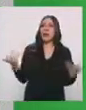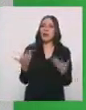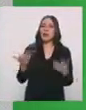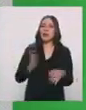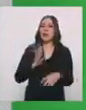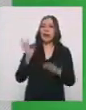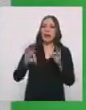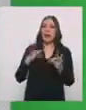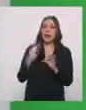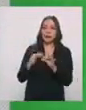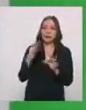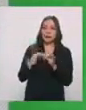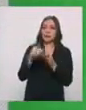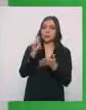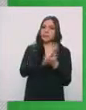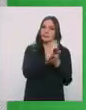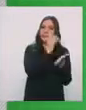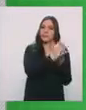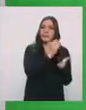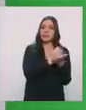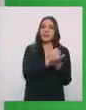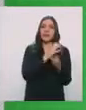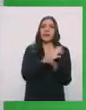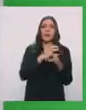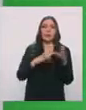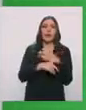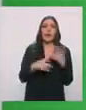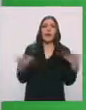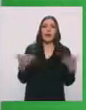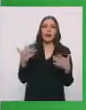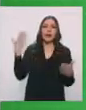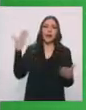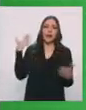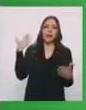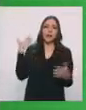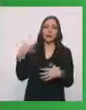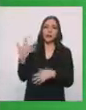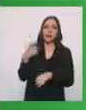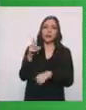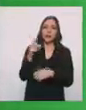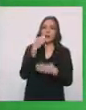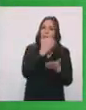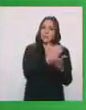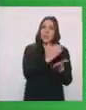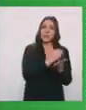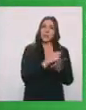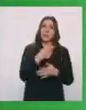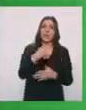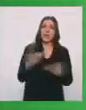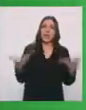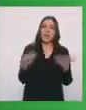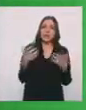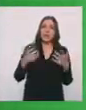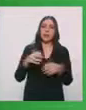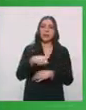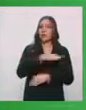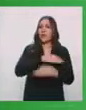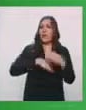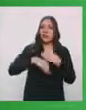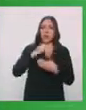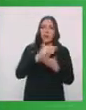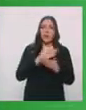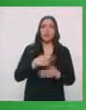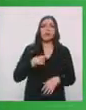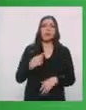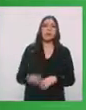a anotar todas las cosas que hayan logrado hasta antes de hoy, 15 de diciembre, en lo personal y en lo colectivo, todo. Mi